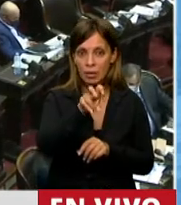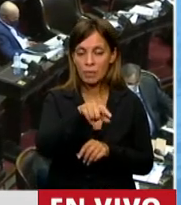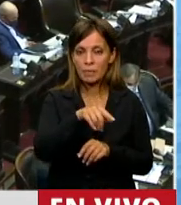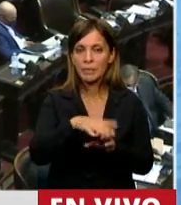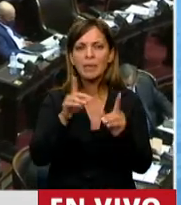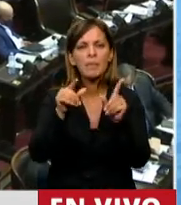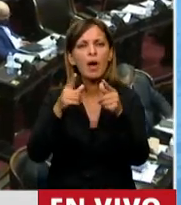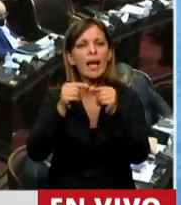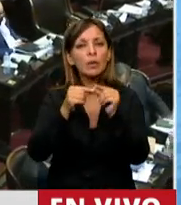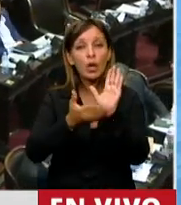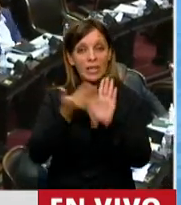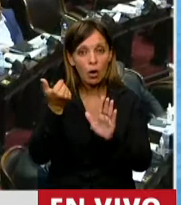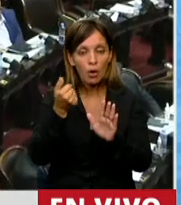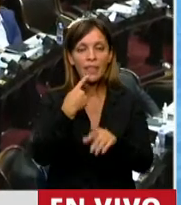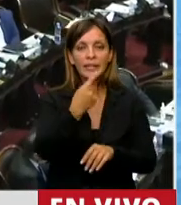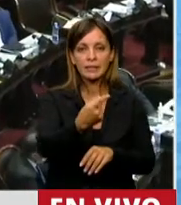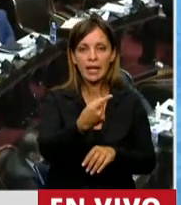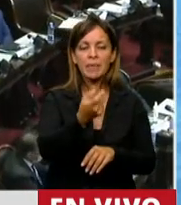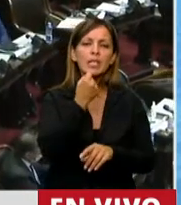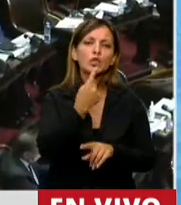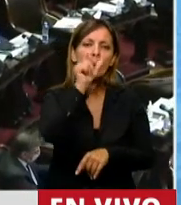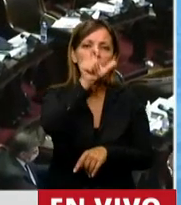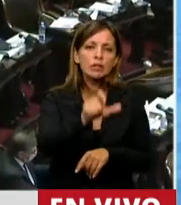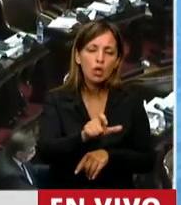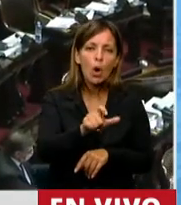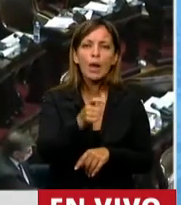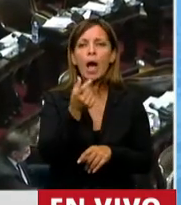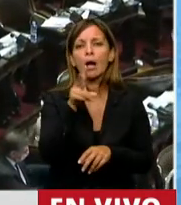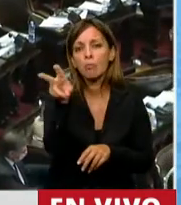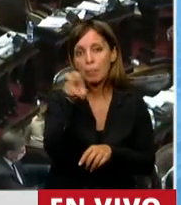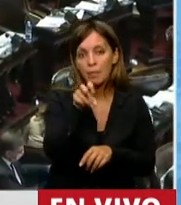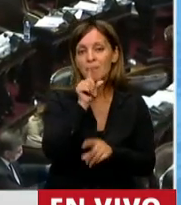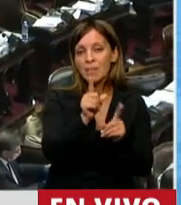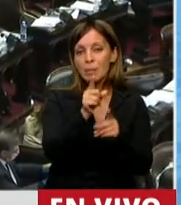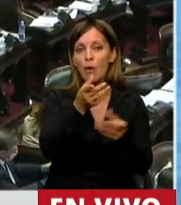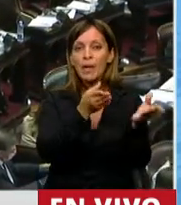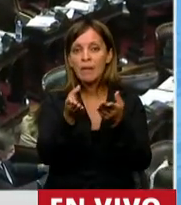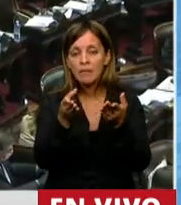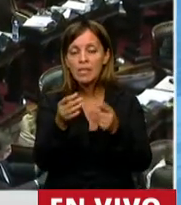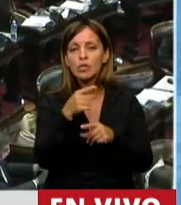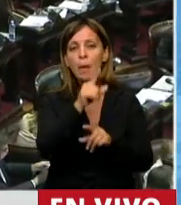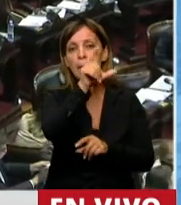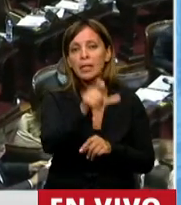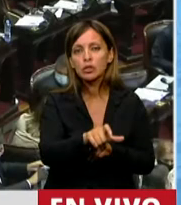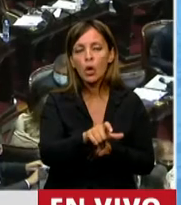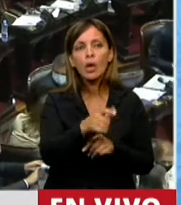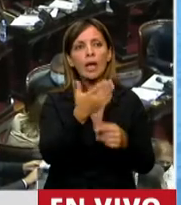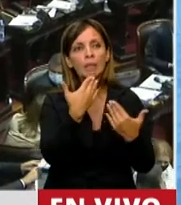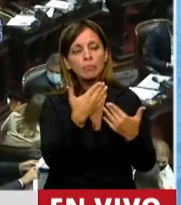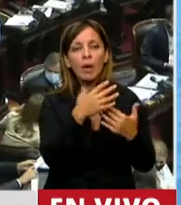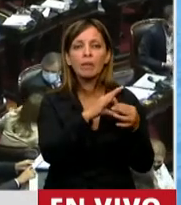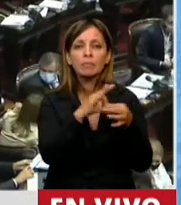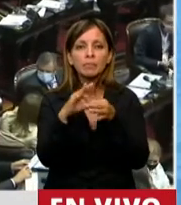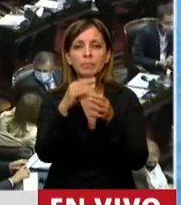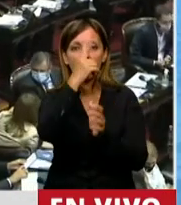El artículo que se eliminó decía: quienes hubieran percibido en legal forma dicho beneficio quedarán, si no me equivoco, subrogando